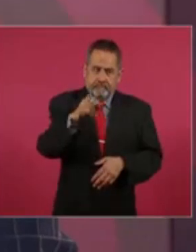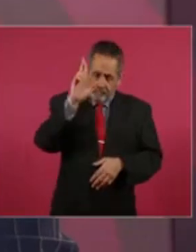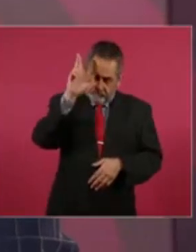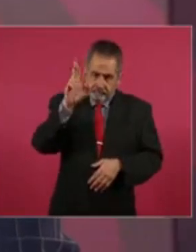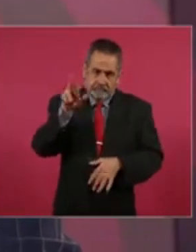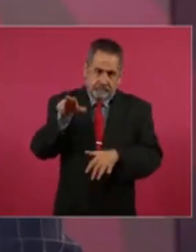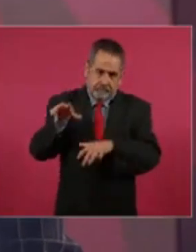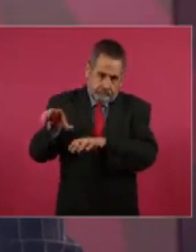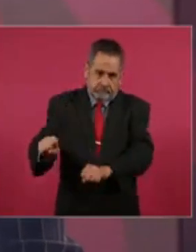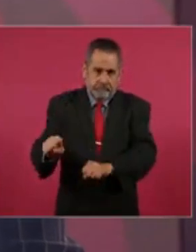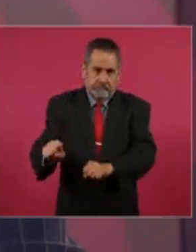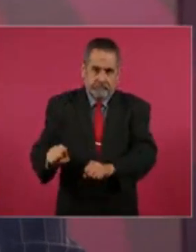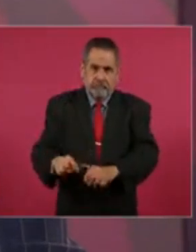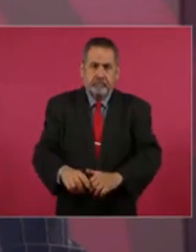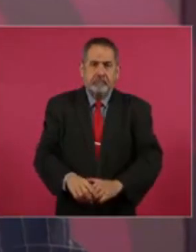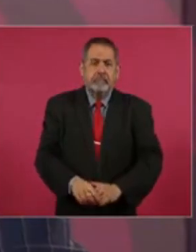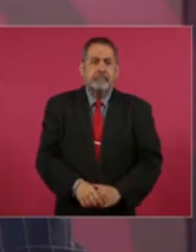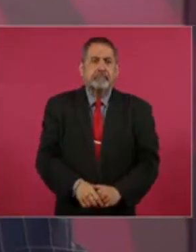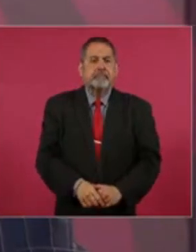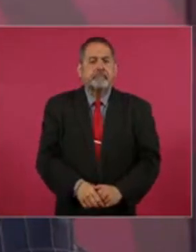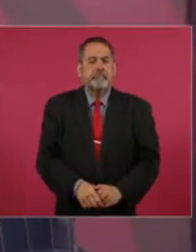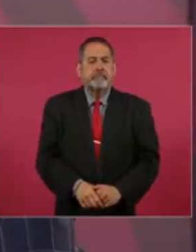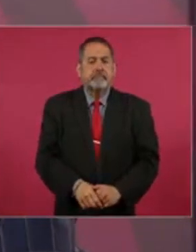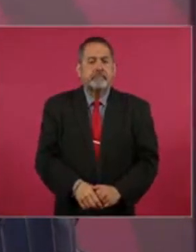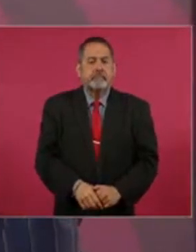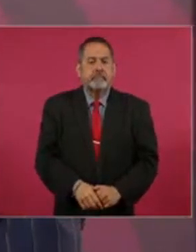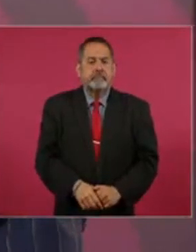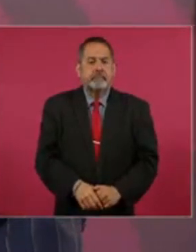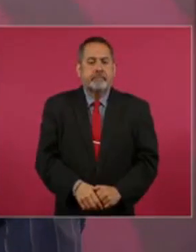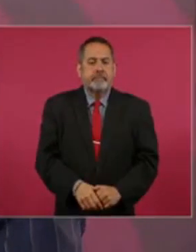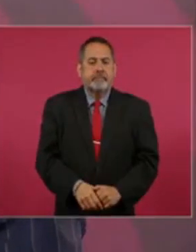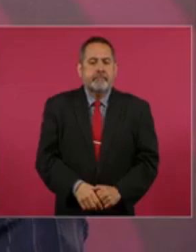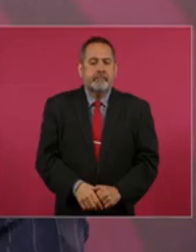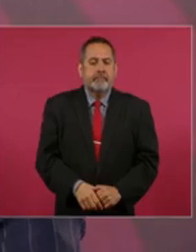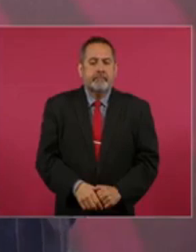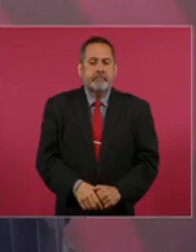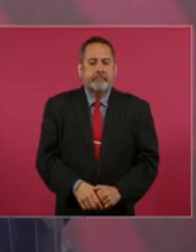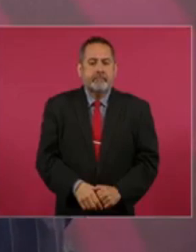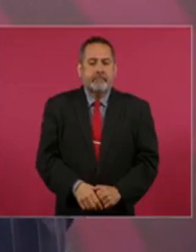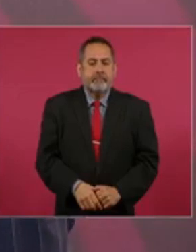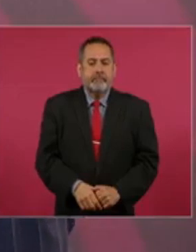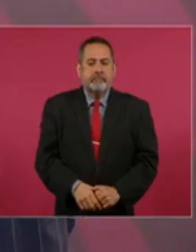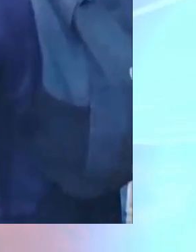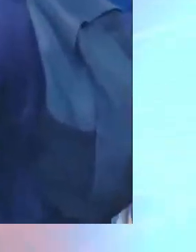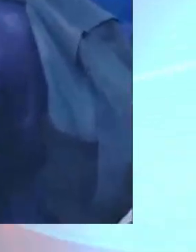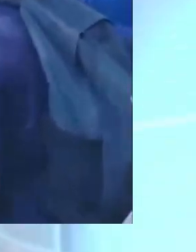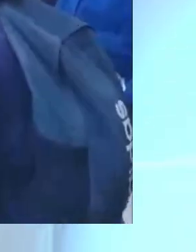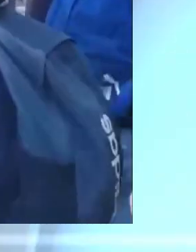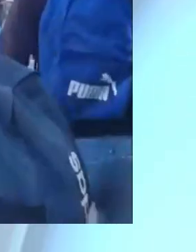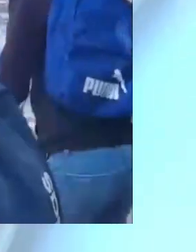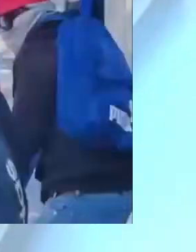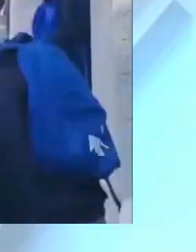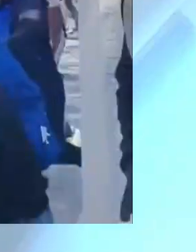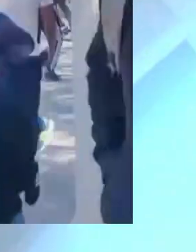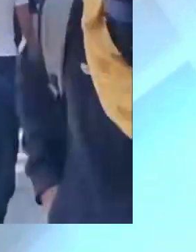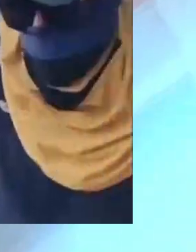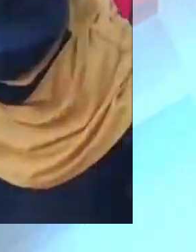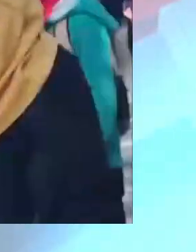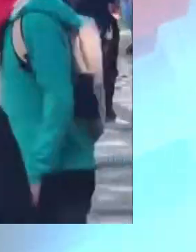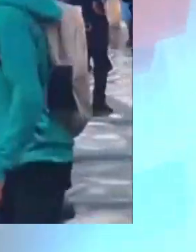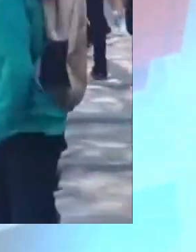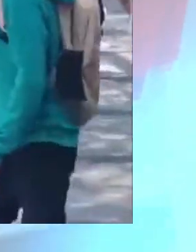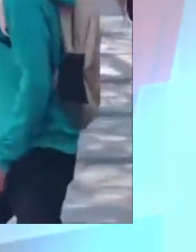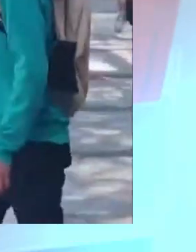El presidente Andrés Manuel López Obrador hizo un llamado a los estudiantes de la Normal Raúl Isidro Burgos de Ayotzinapa, que exigen justicia por